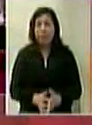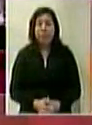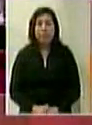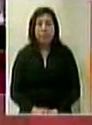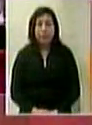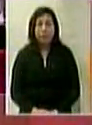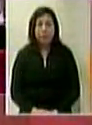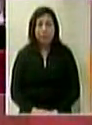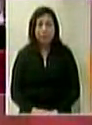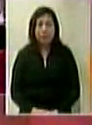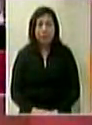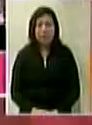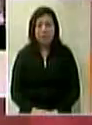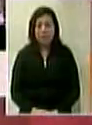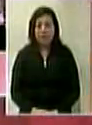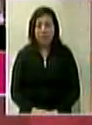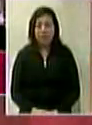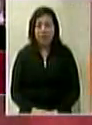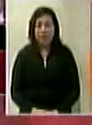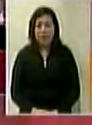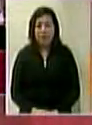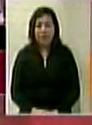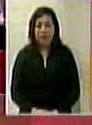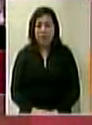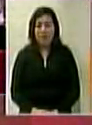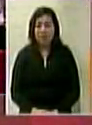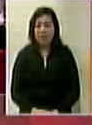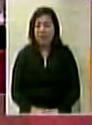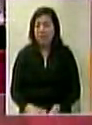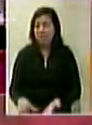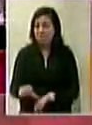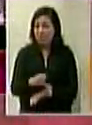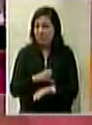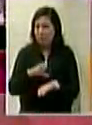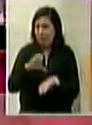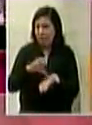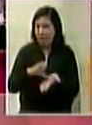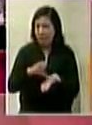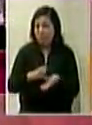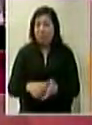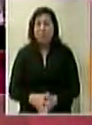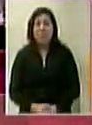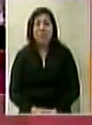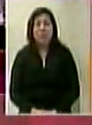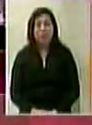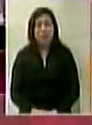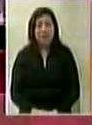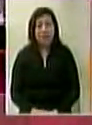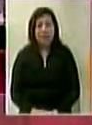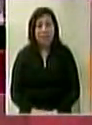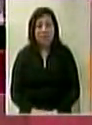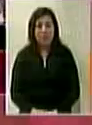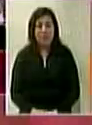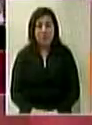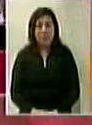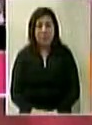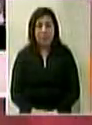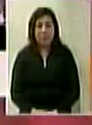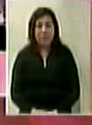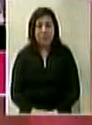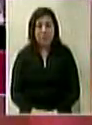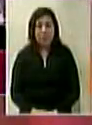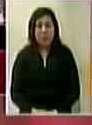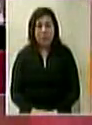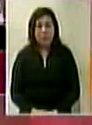Sale un señor declarando en la Plaza de Armas de Lima. ¿Pero acaso se dijo que